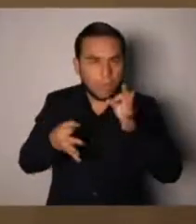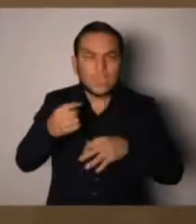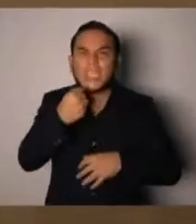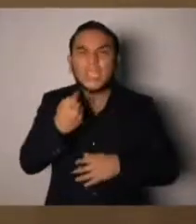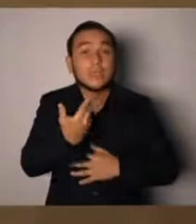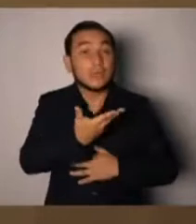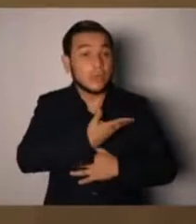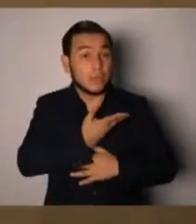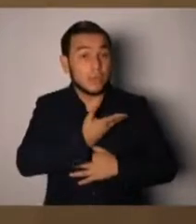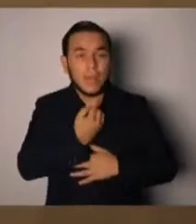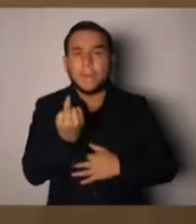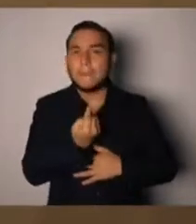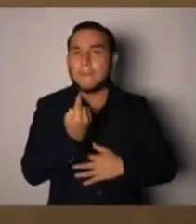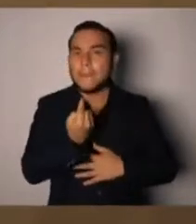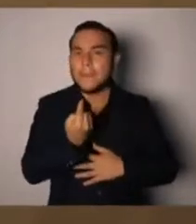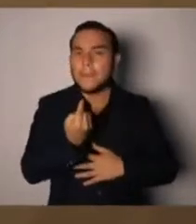y genocidas